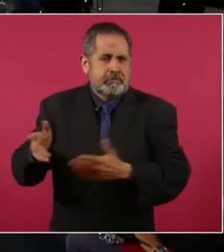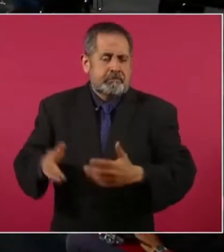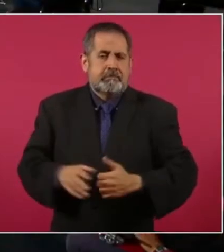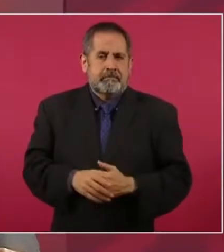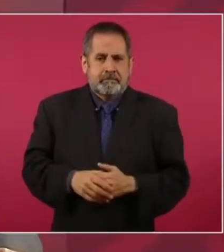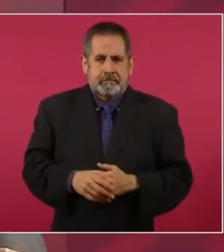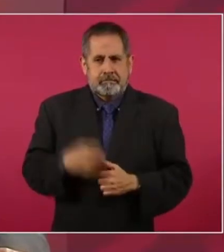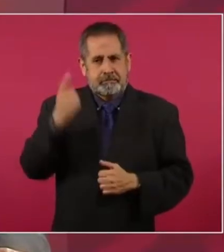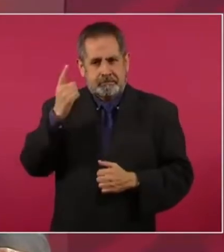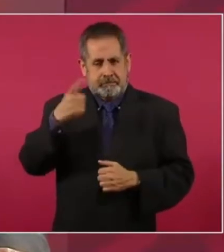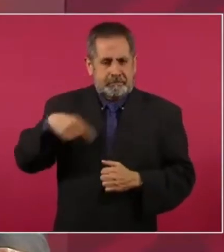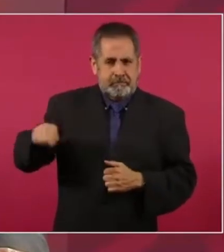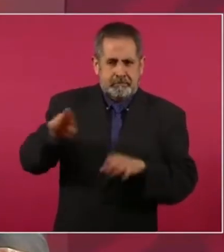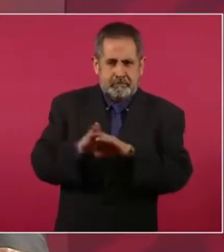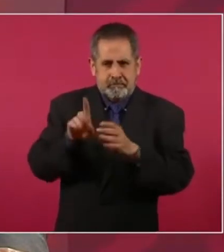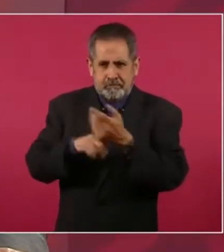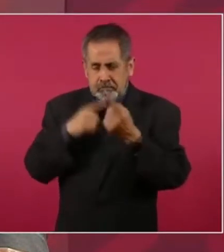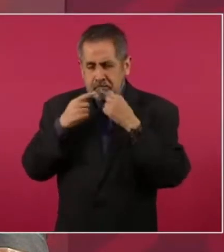Para que cuando